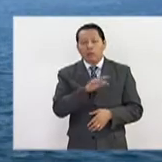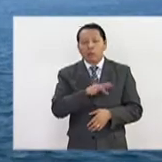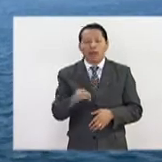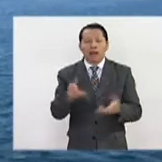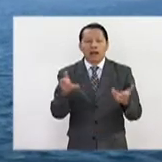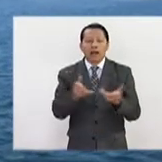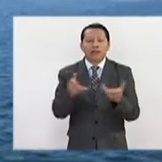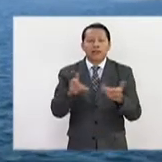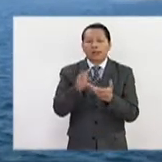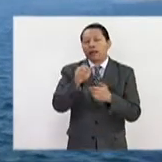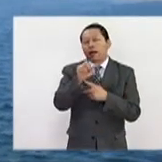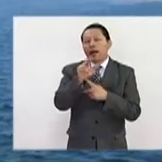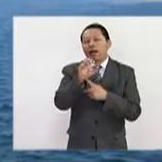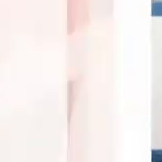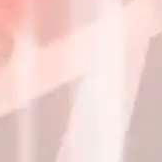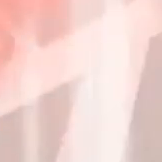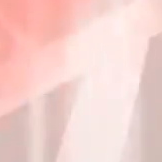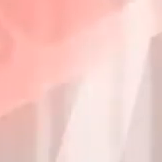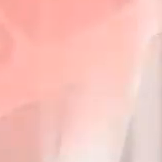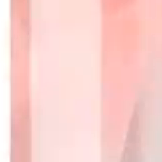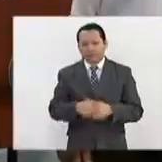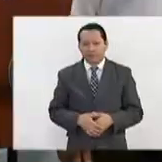arrecife artificial.